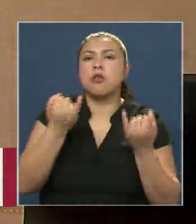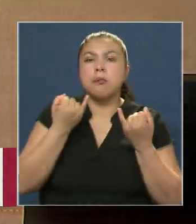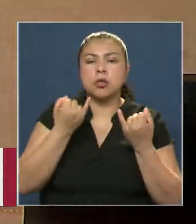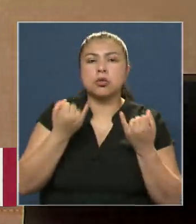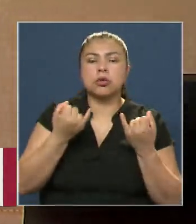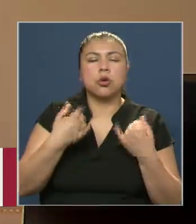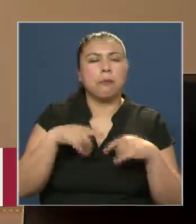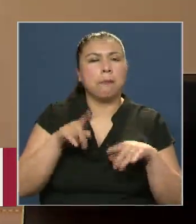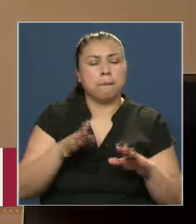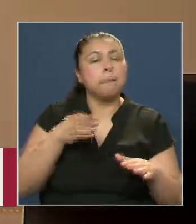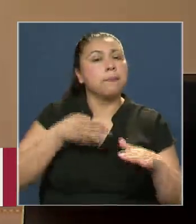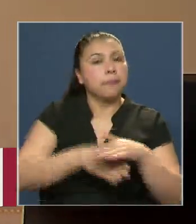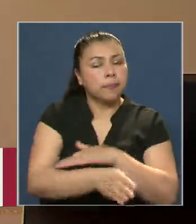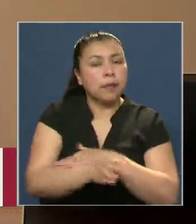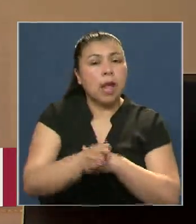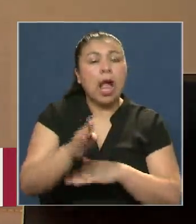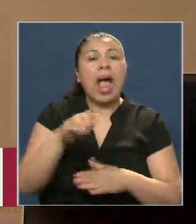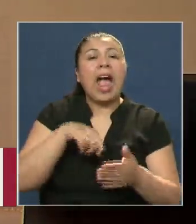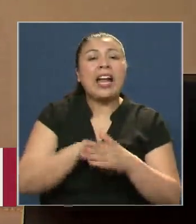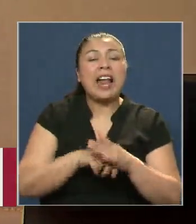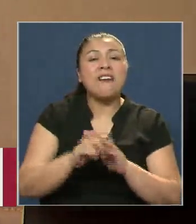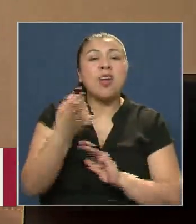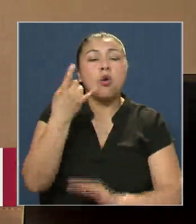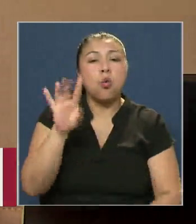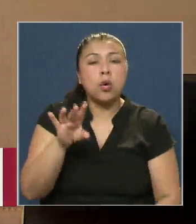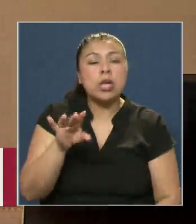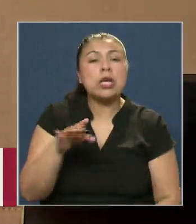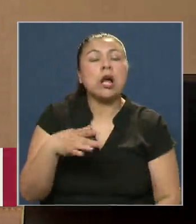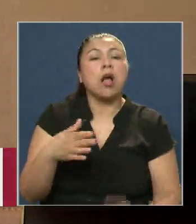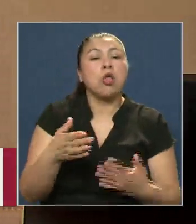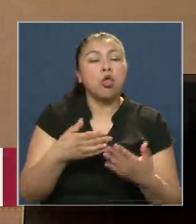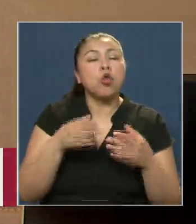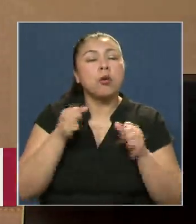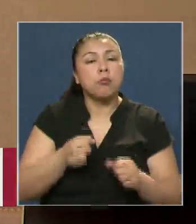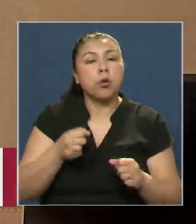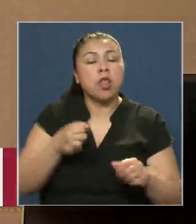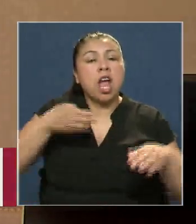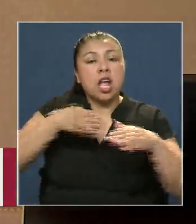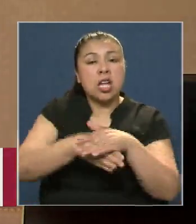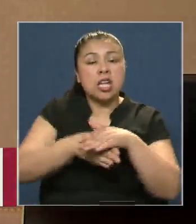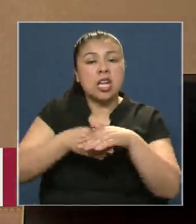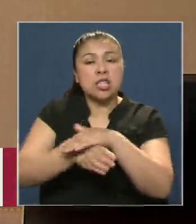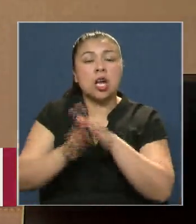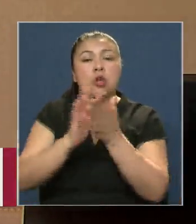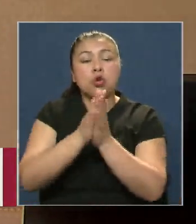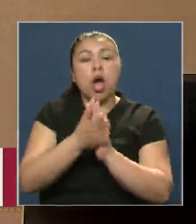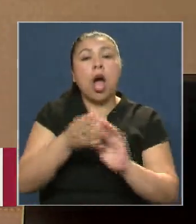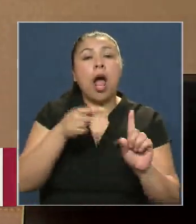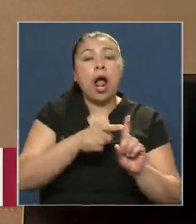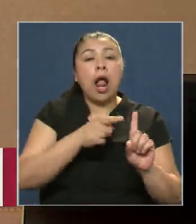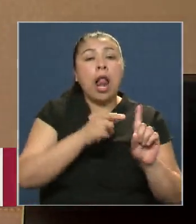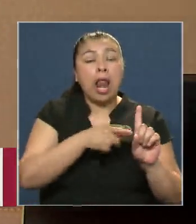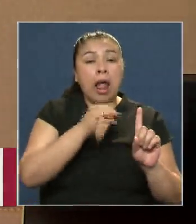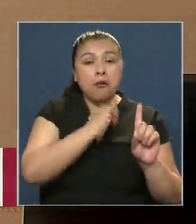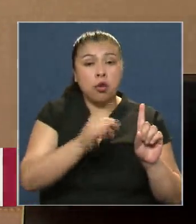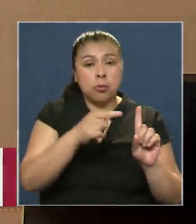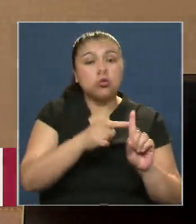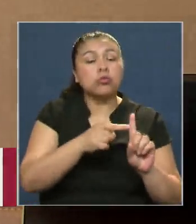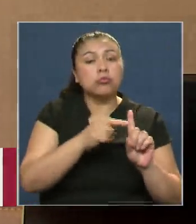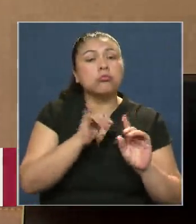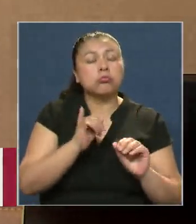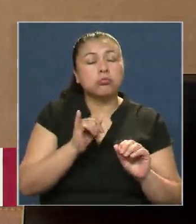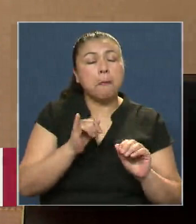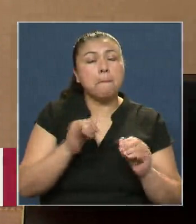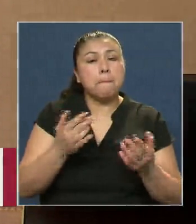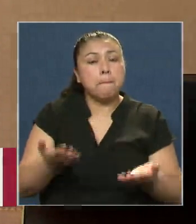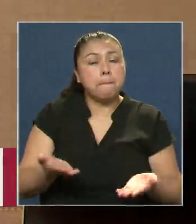ellos. Se va a poder acceder a través de la clave única, donde van a poder ingresar todos sus datos para ver si efectivamente pueden acceder a